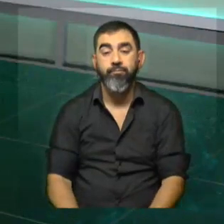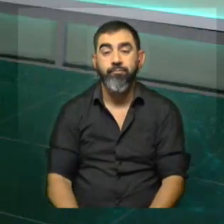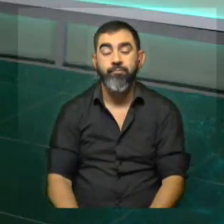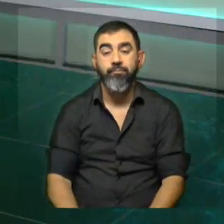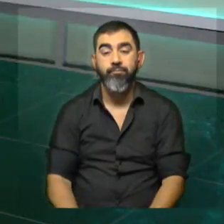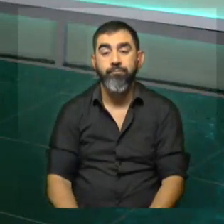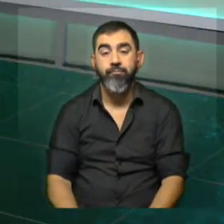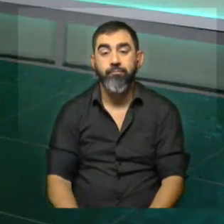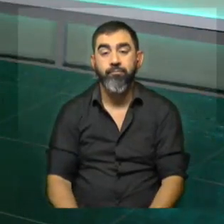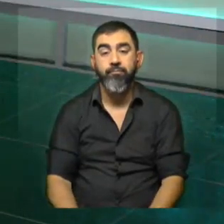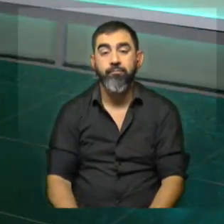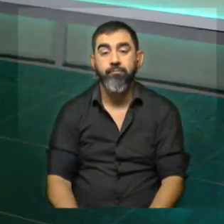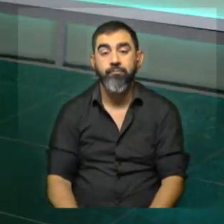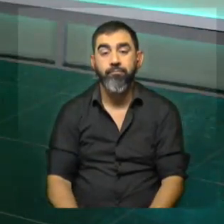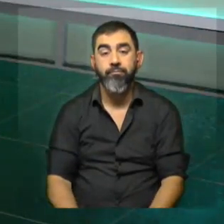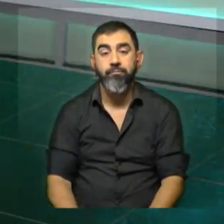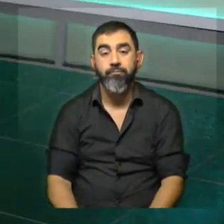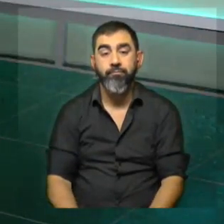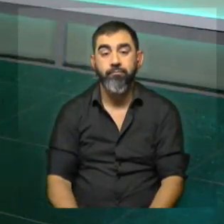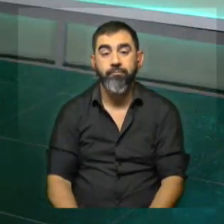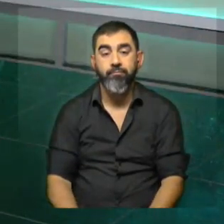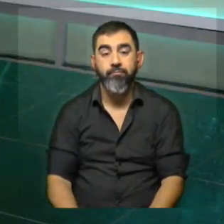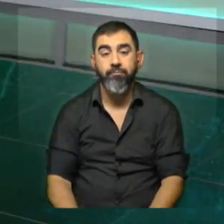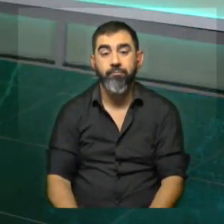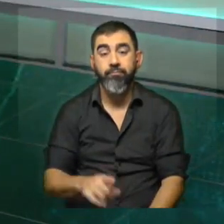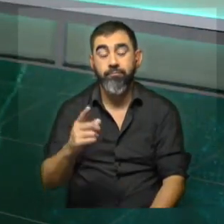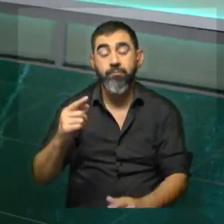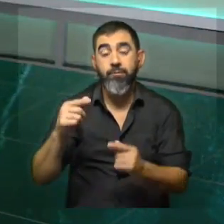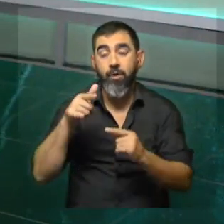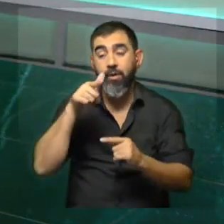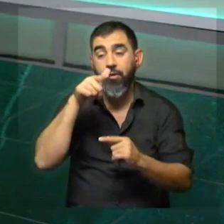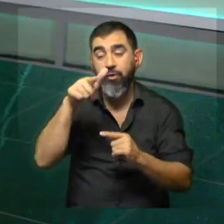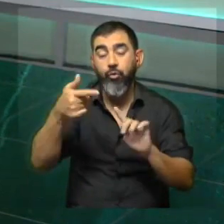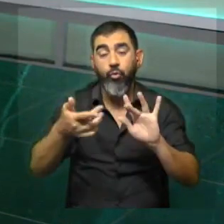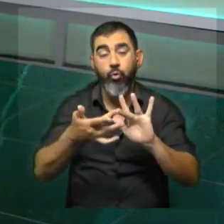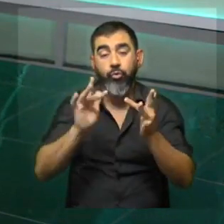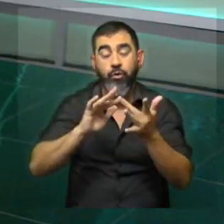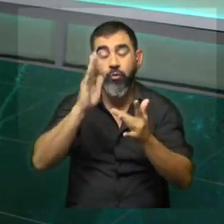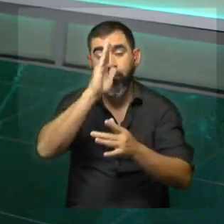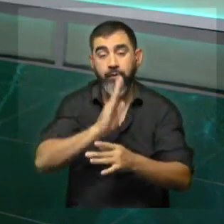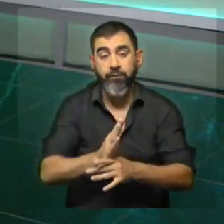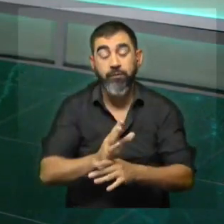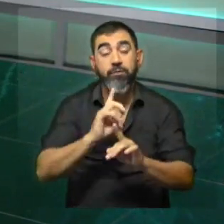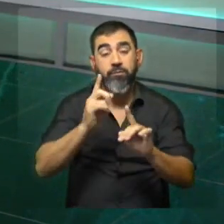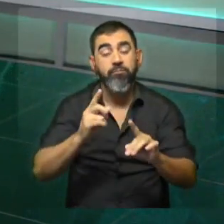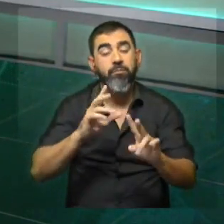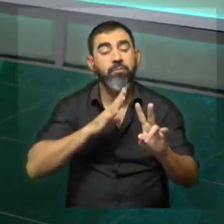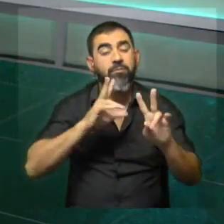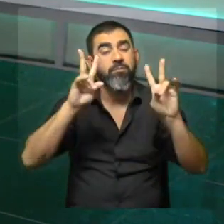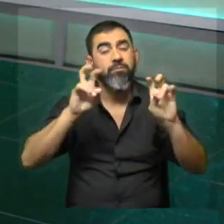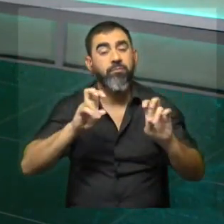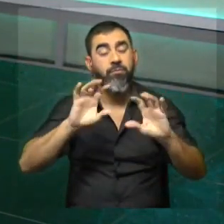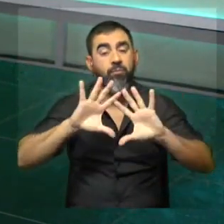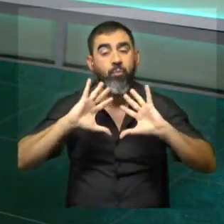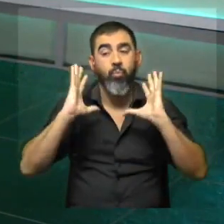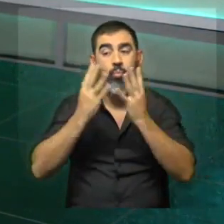Bueno muy bien bien visto así entonces desde Brasilia lo que lo que ocurrió y también hubo una repercusión en